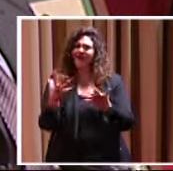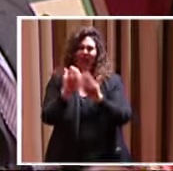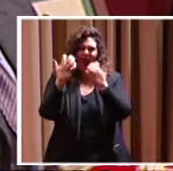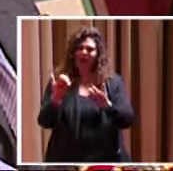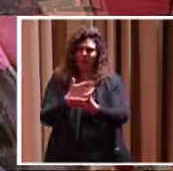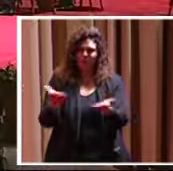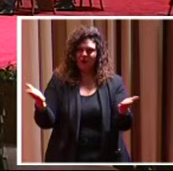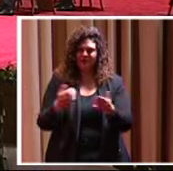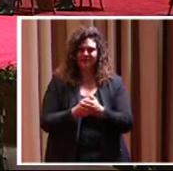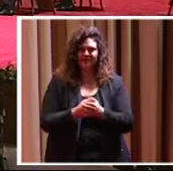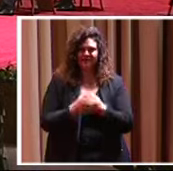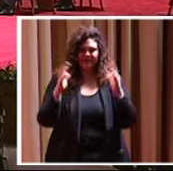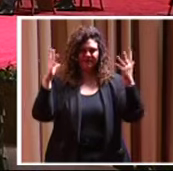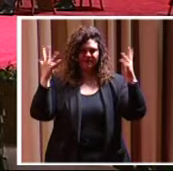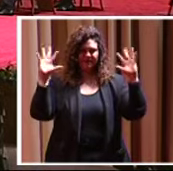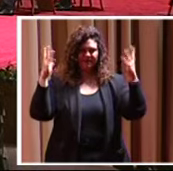ustedes.